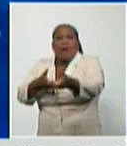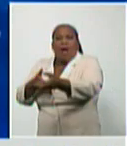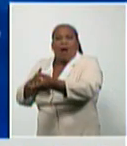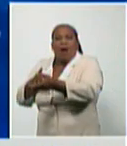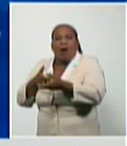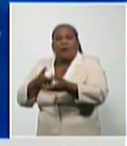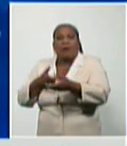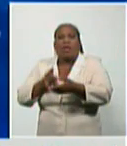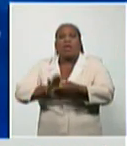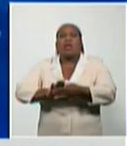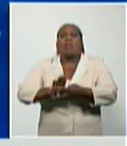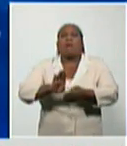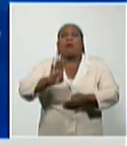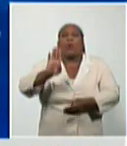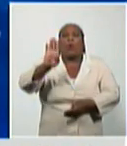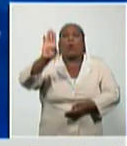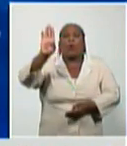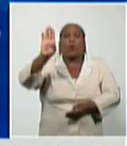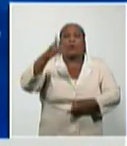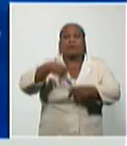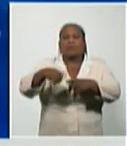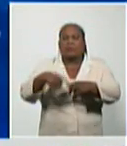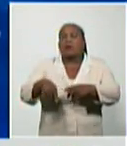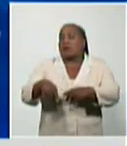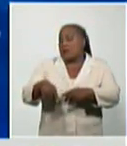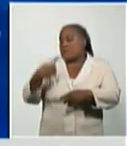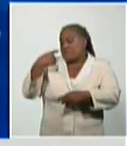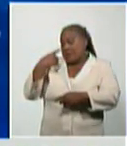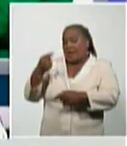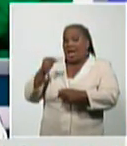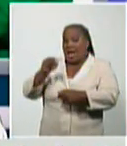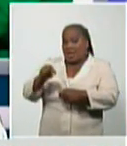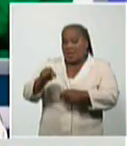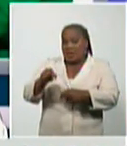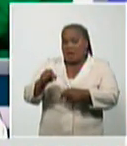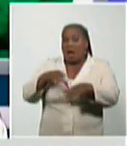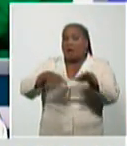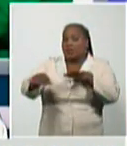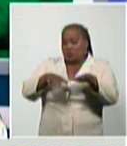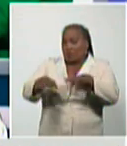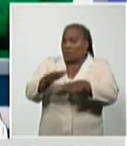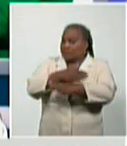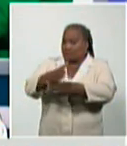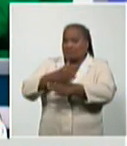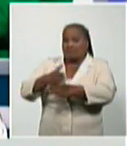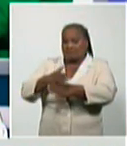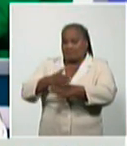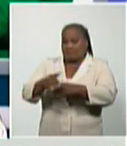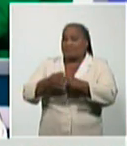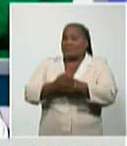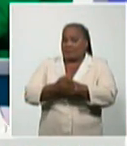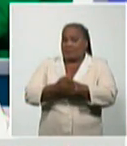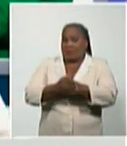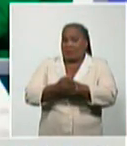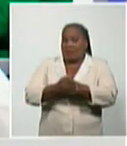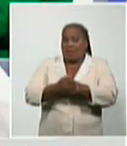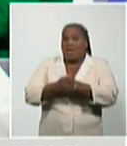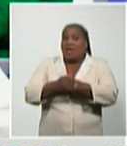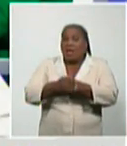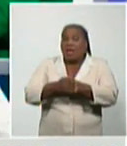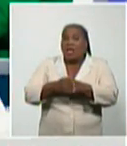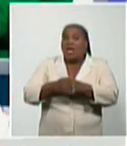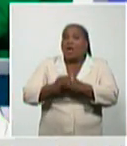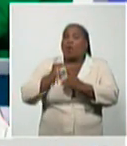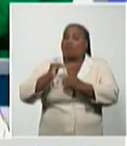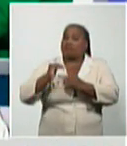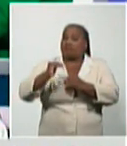ahí se hace un grupo de acciones cuando existen casos en un edificio. Acciones incluso de